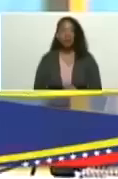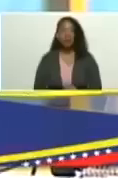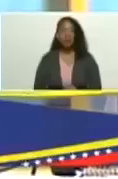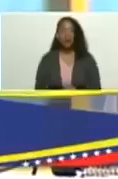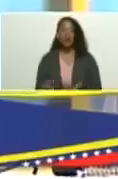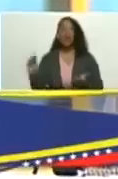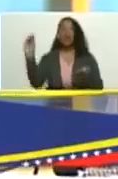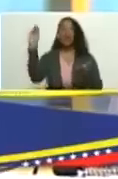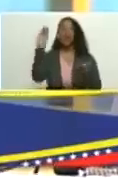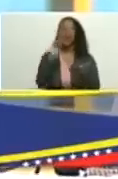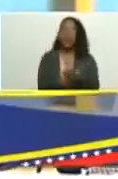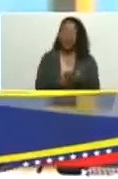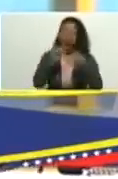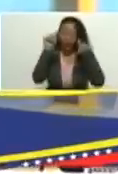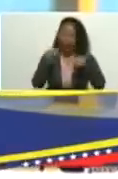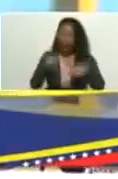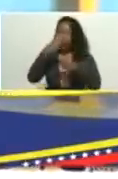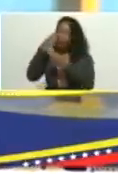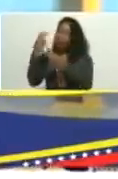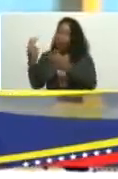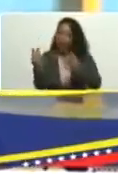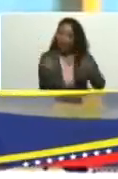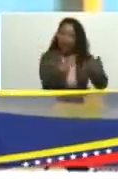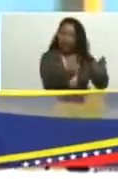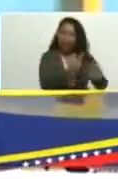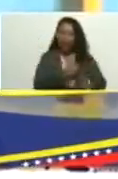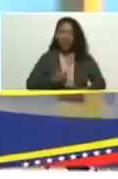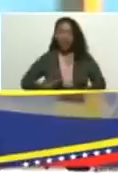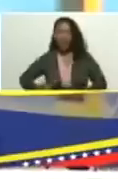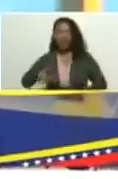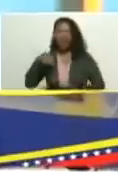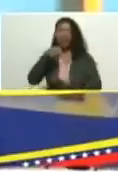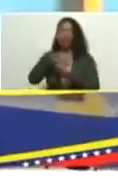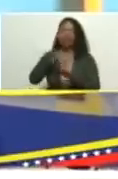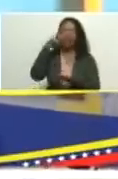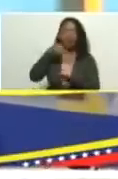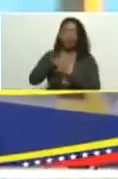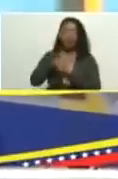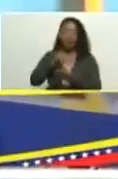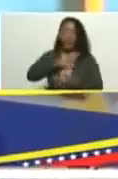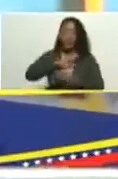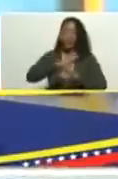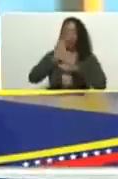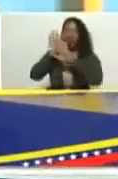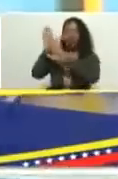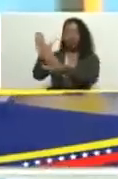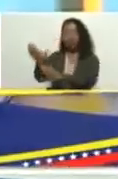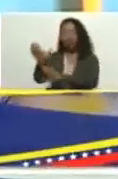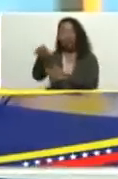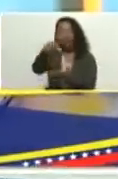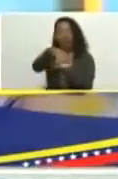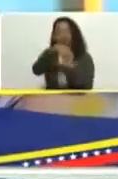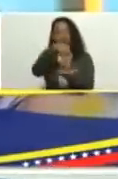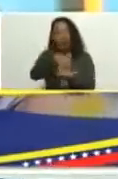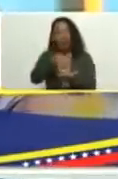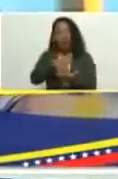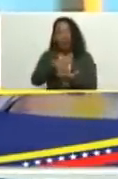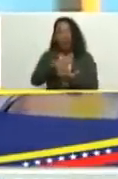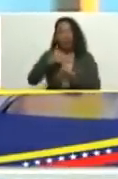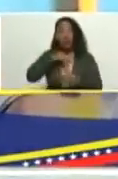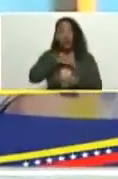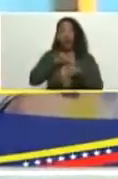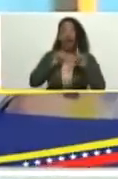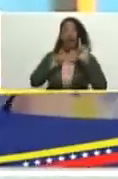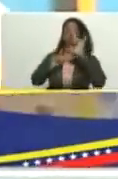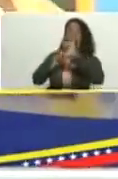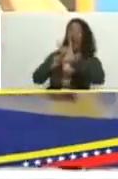Nuevamente bienvenido, presidente, al estado Carabobo, su estado, y un estado que lo quiere, lo